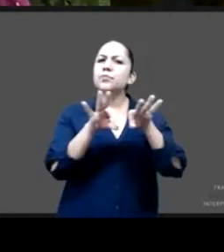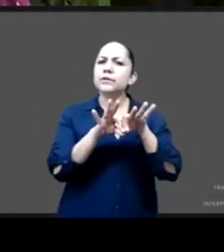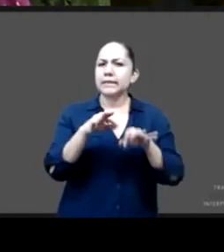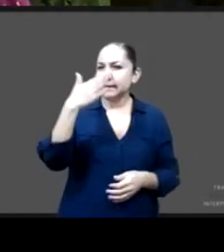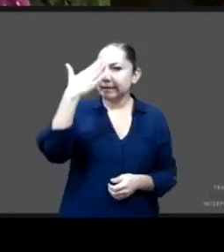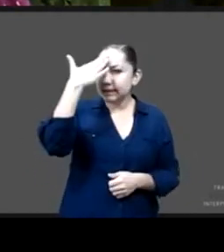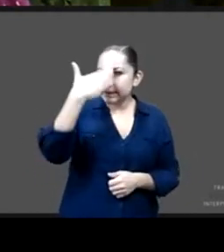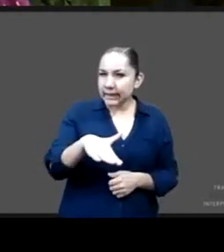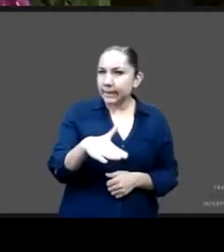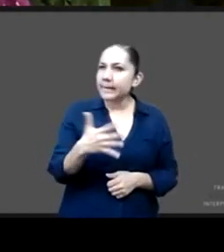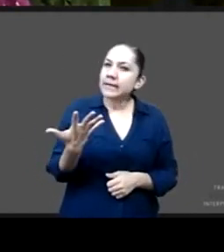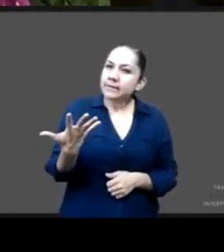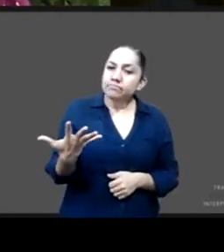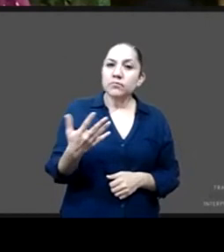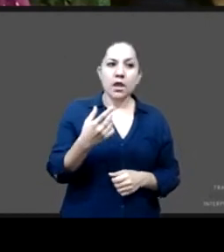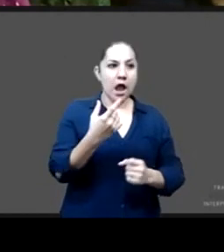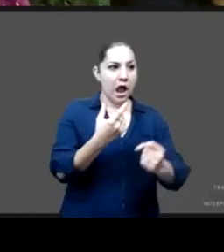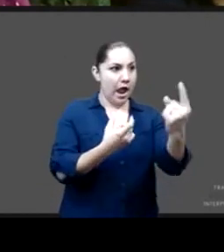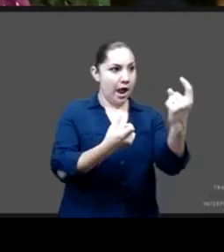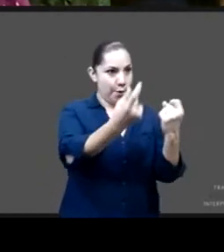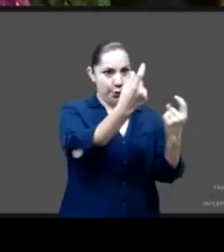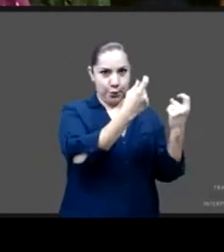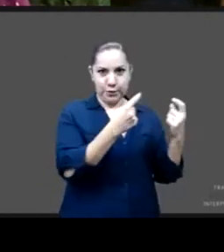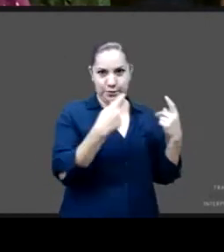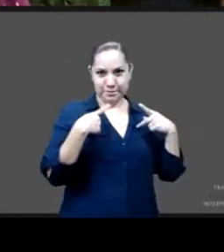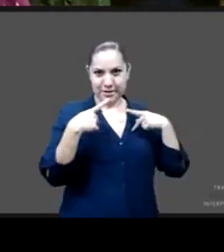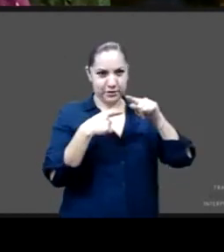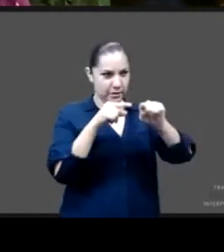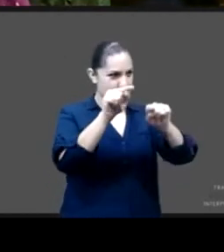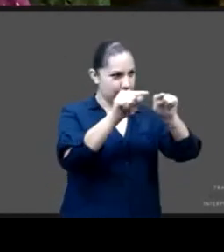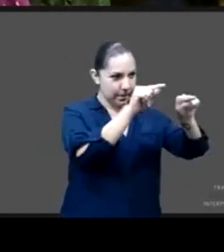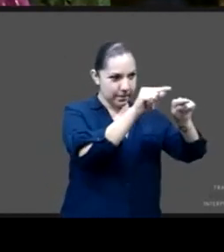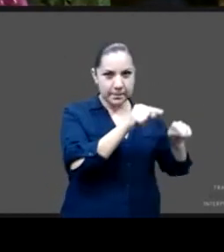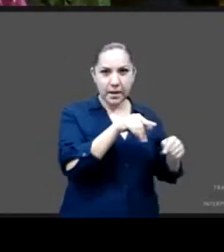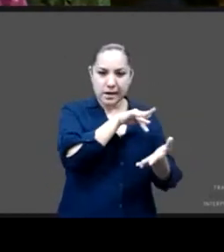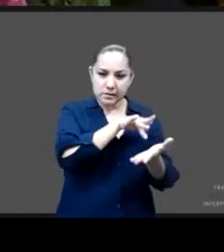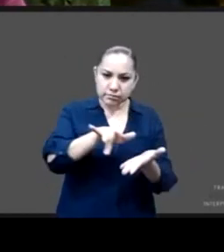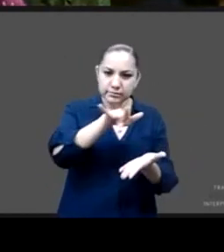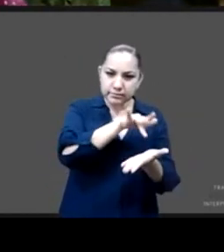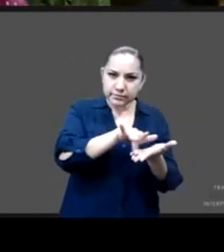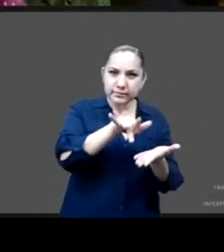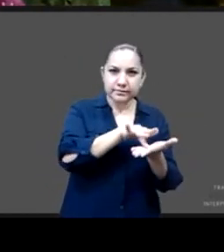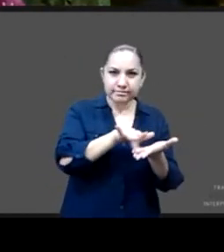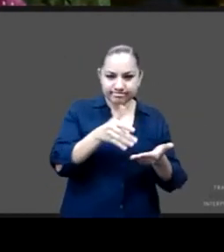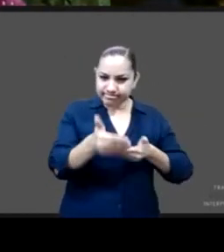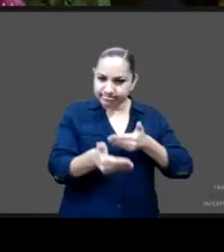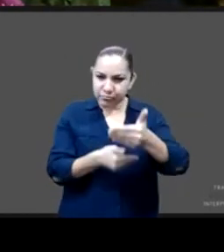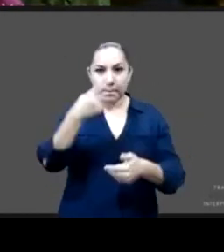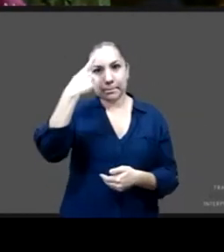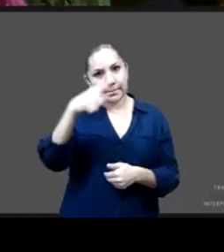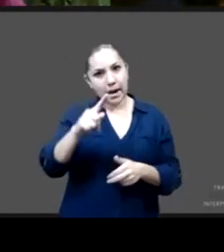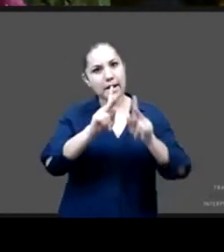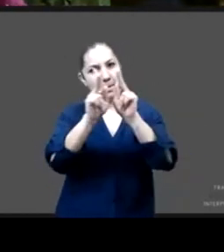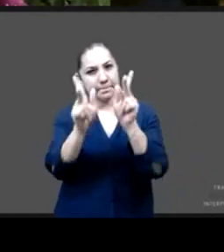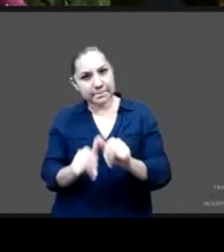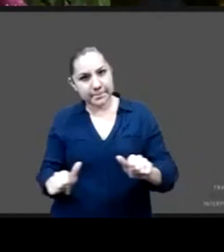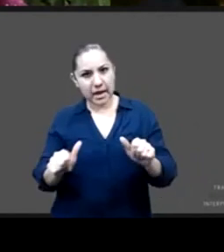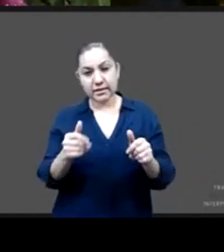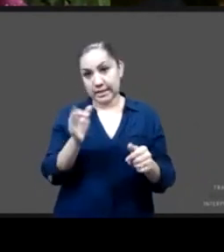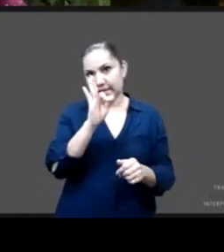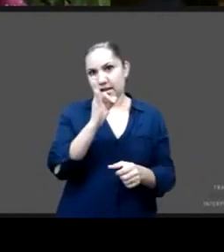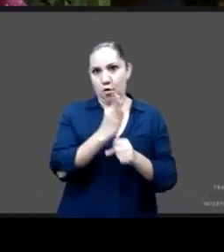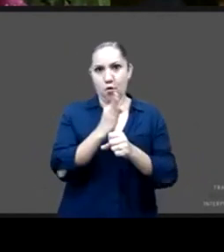facilitadores de procesos de construcción de paz en este momento en este en este webinario debe haber varios miles de personas